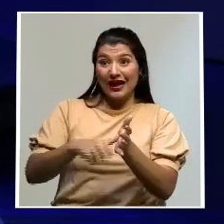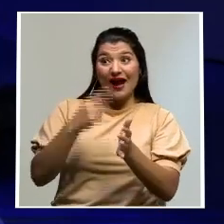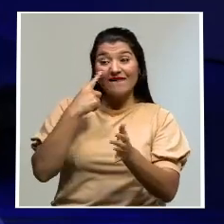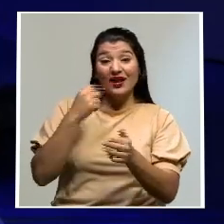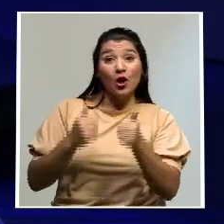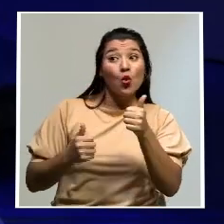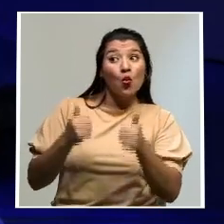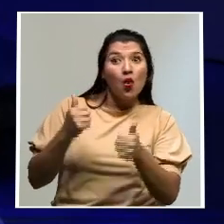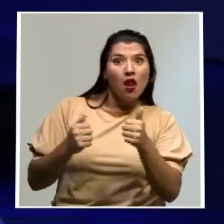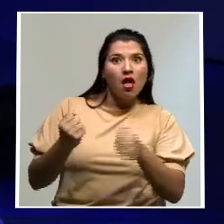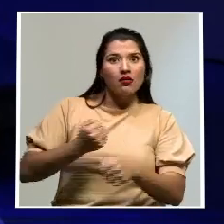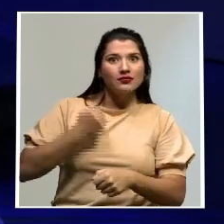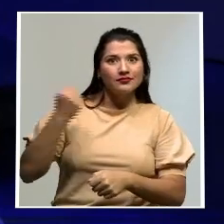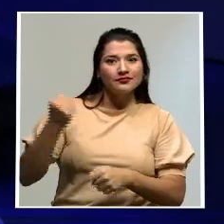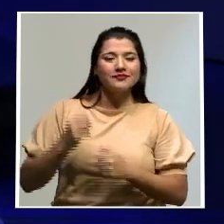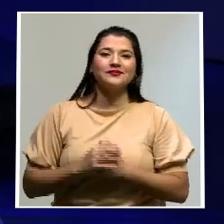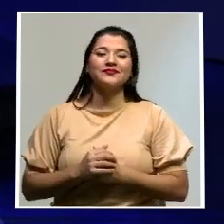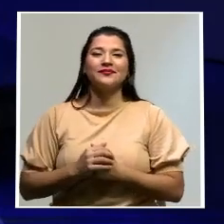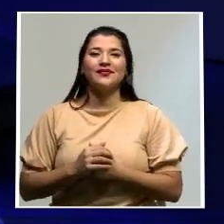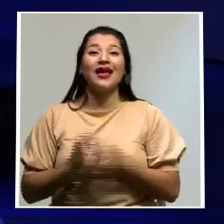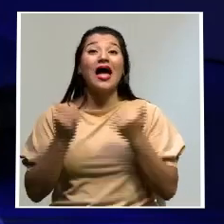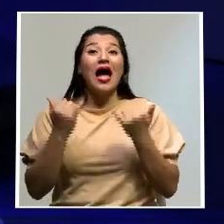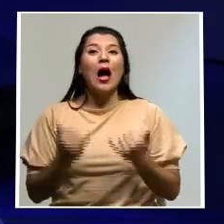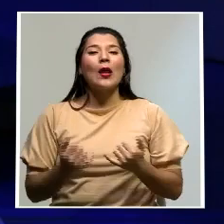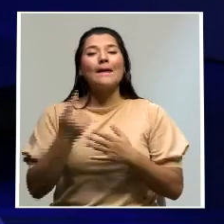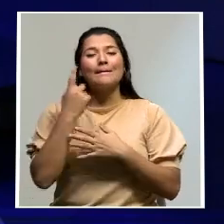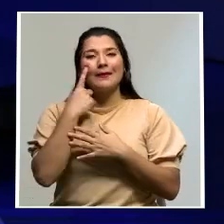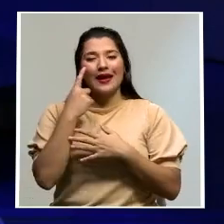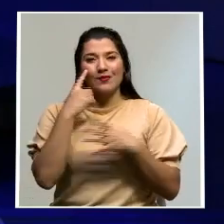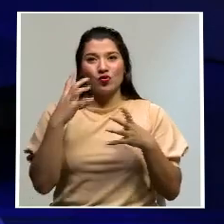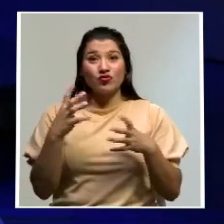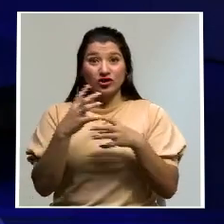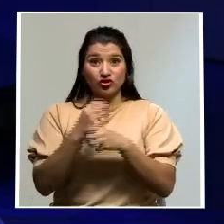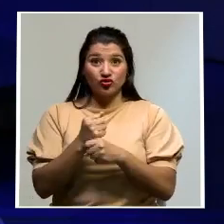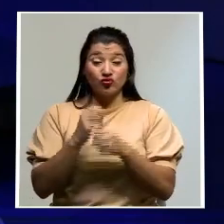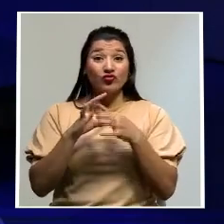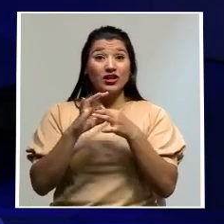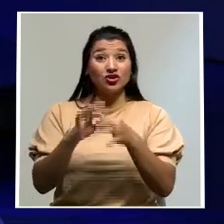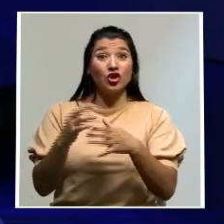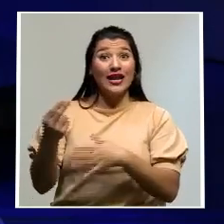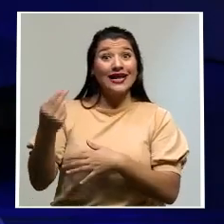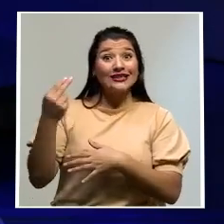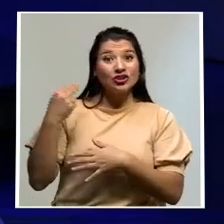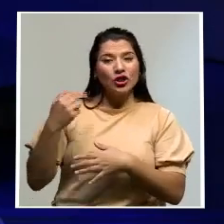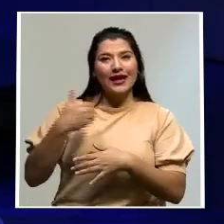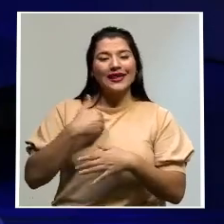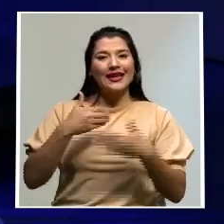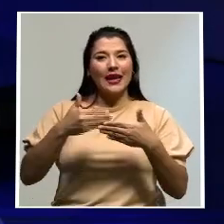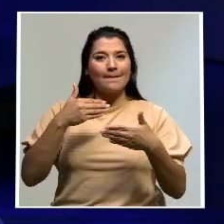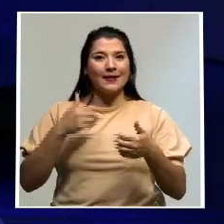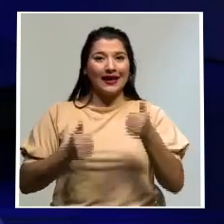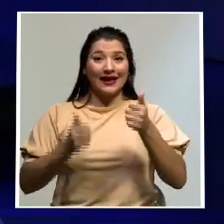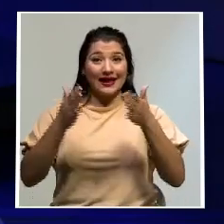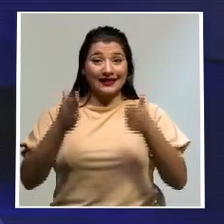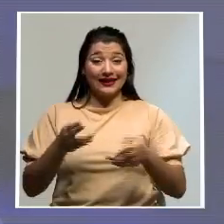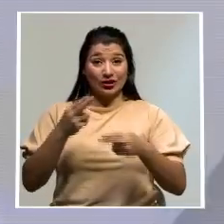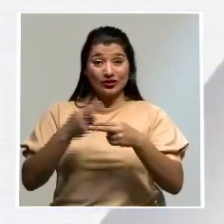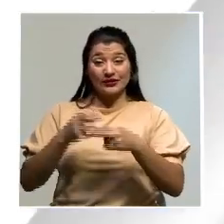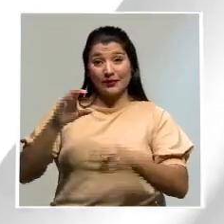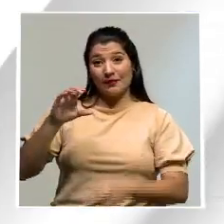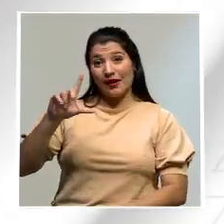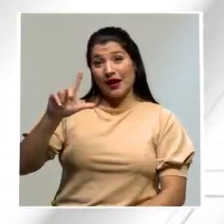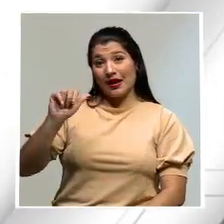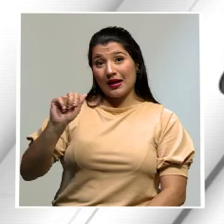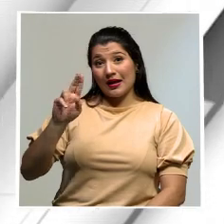resultados. Vamos a ver ahora un resumen de la biografía del precandidato Claudio Alpizar.